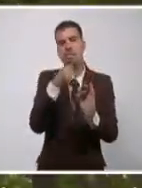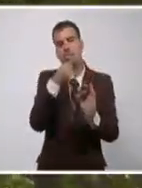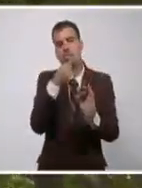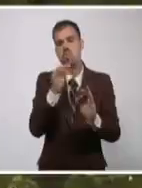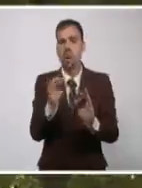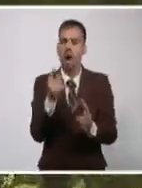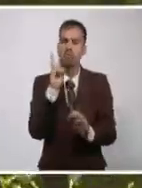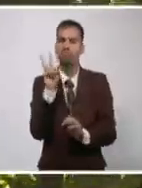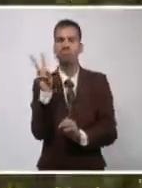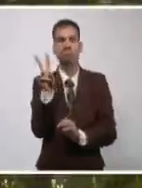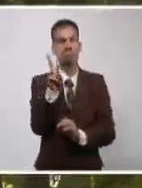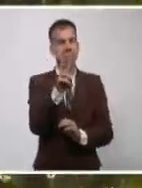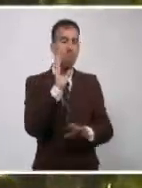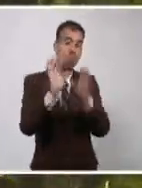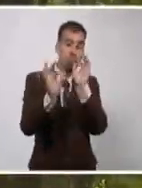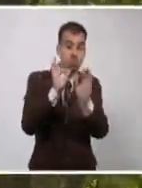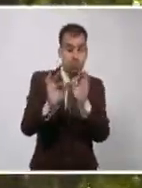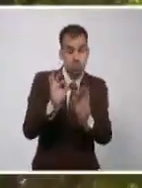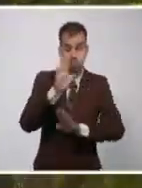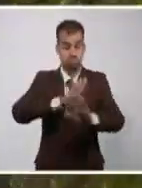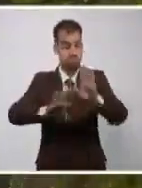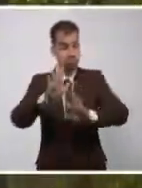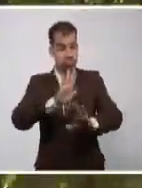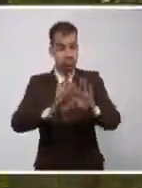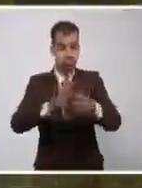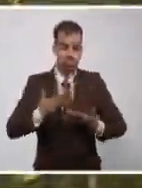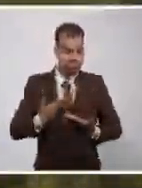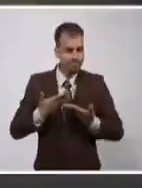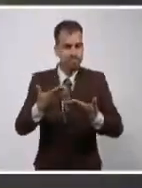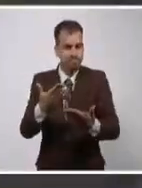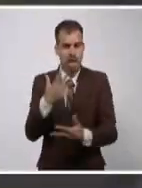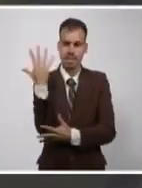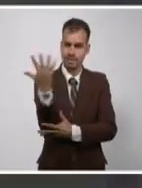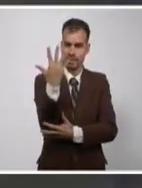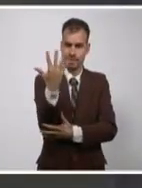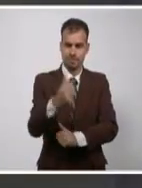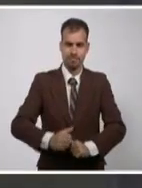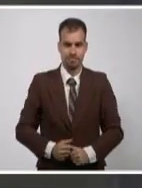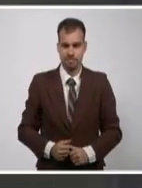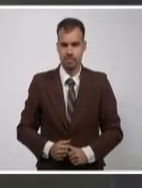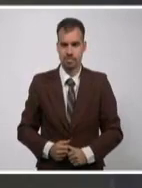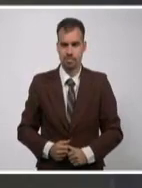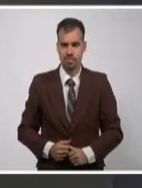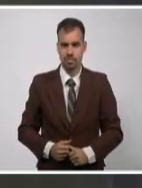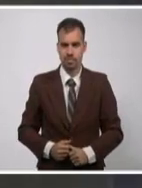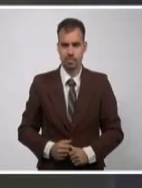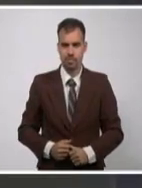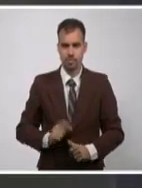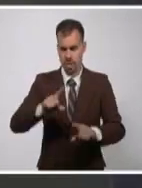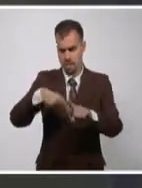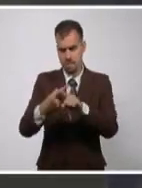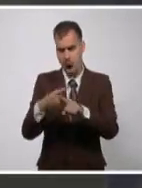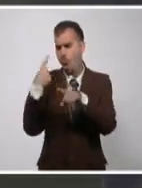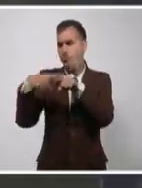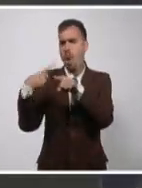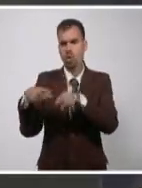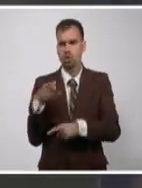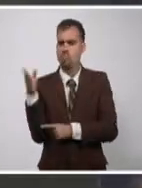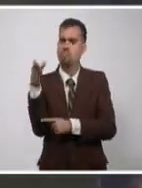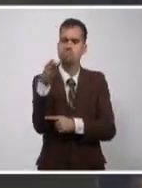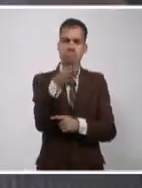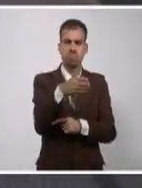contemplar, cuidar y educar en el amor por la naturaleza. El recorrido se extendió luego a varias localidades del